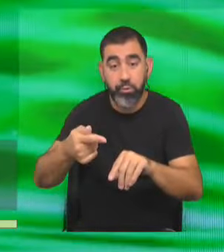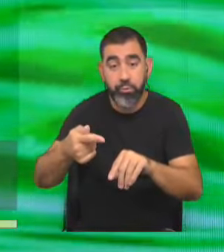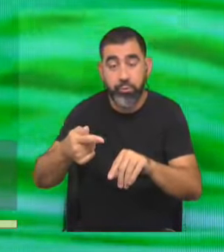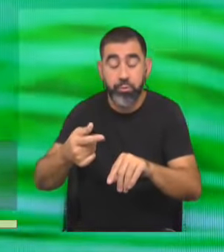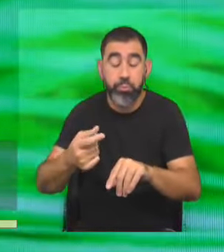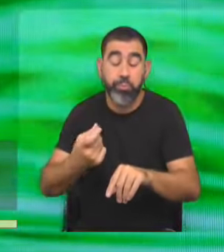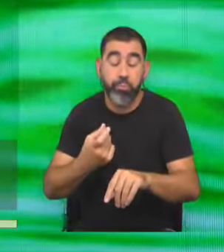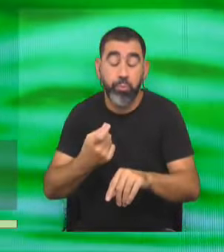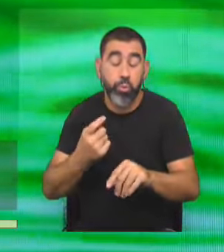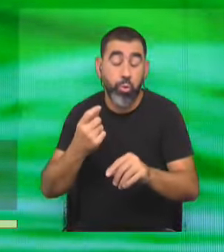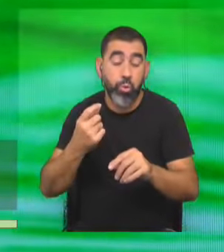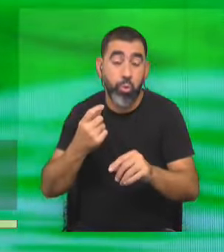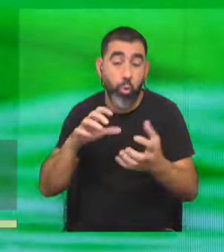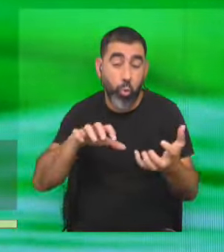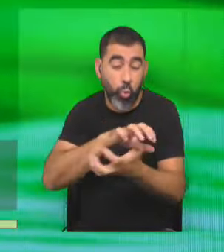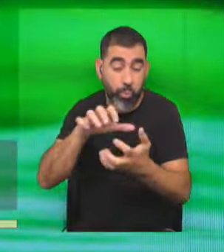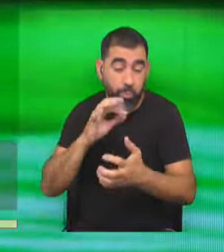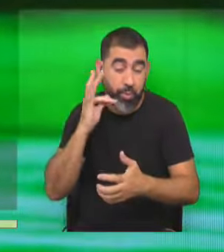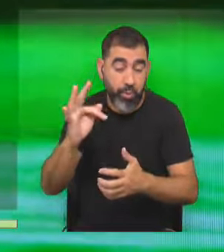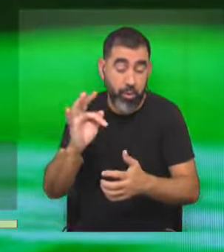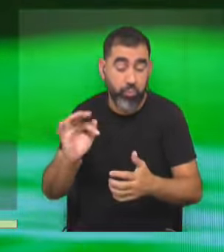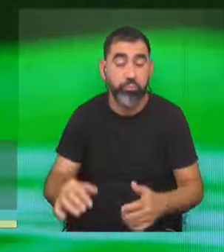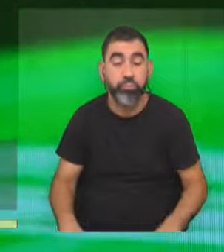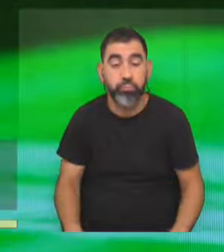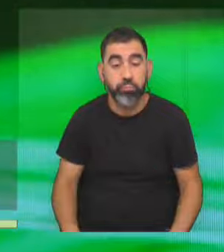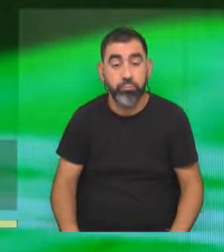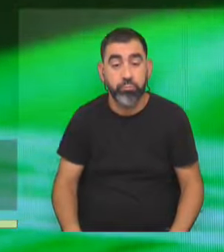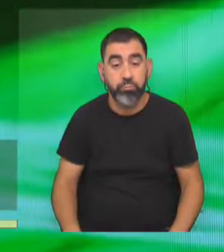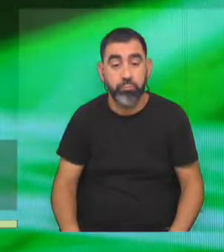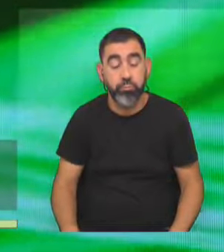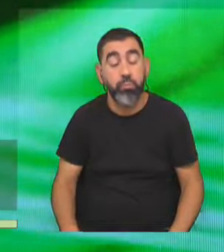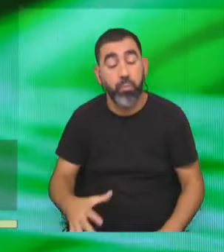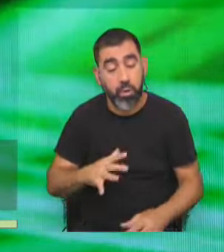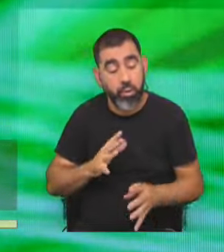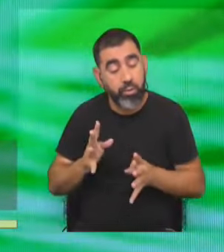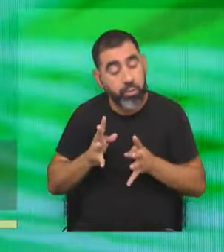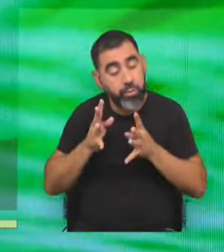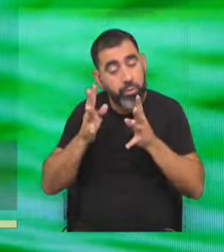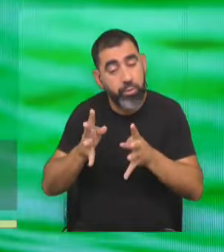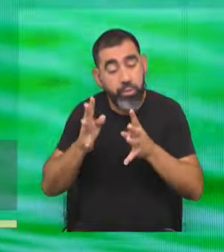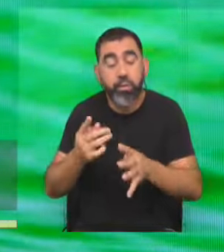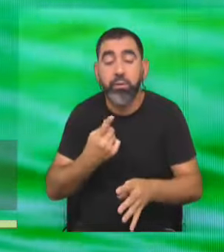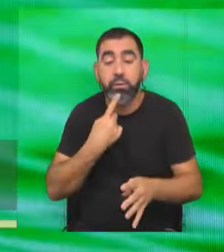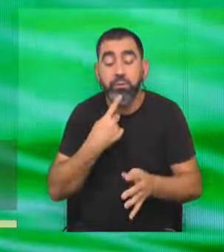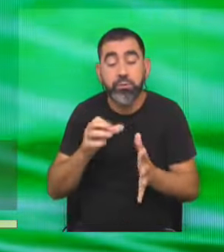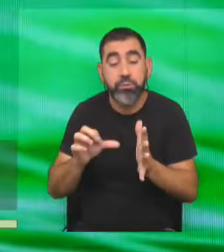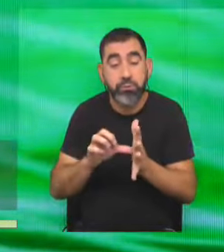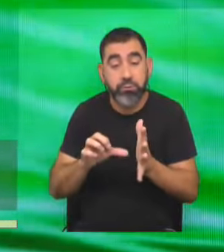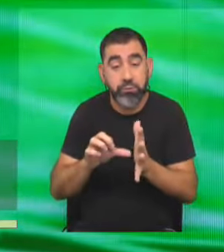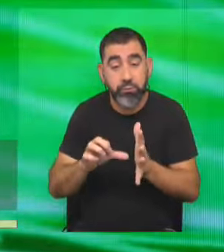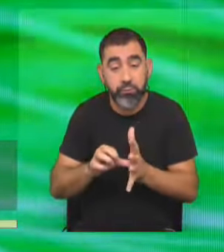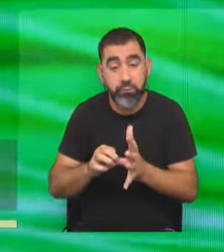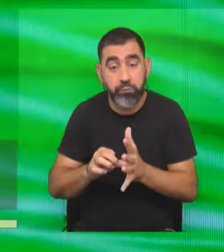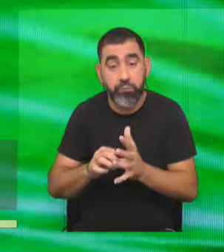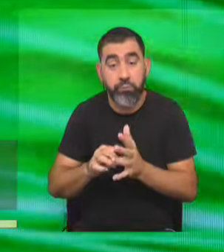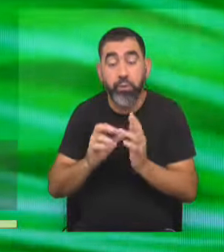roja yo creo que este existe el gran desafío a nivel de sistema político de todos los uruguayos exigirle